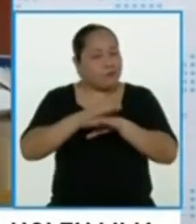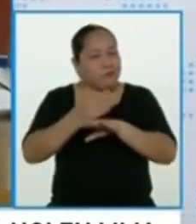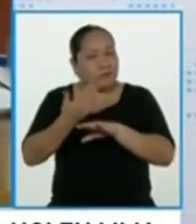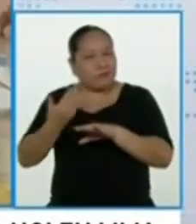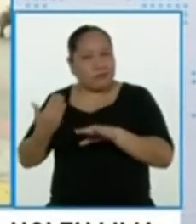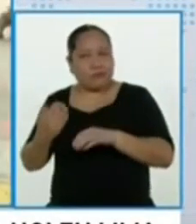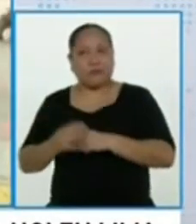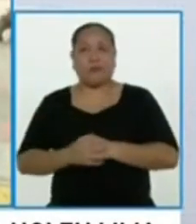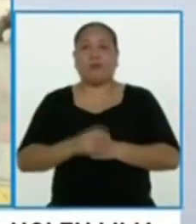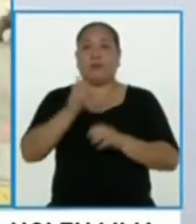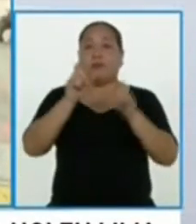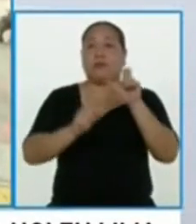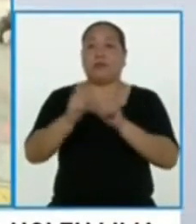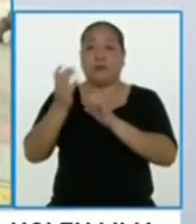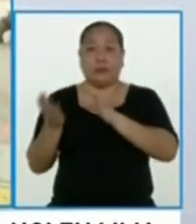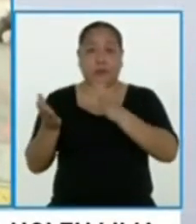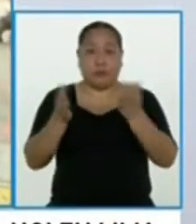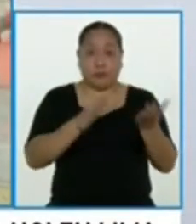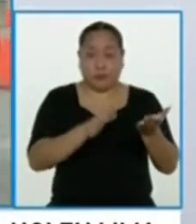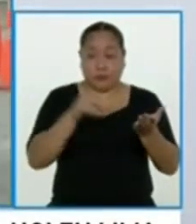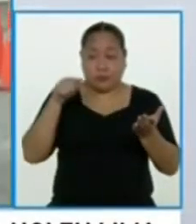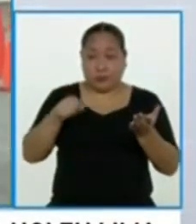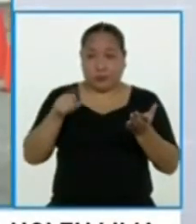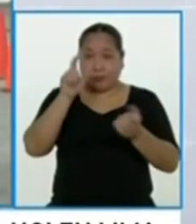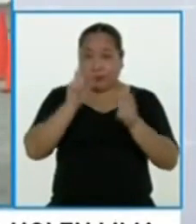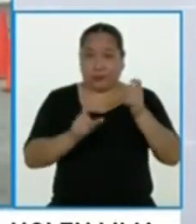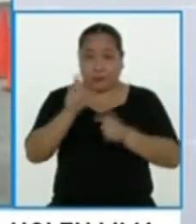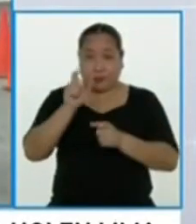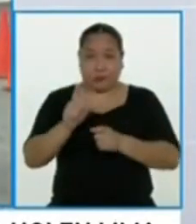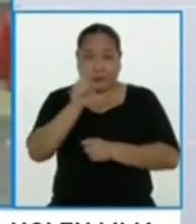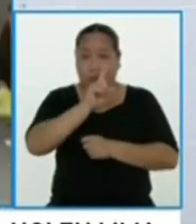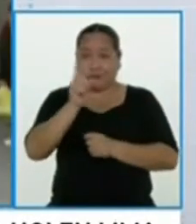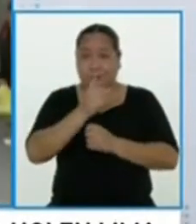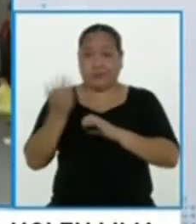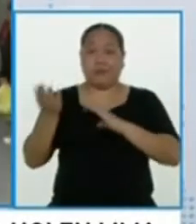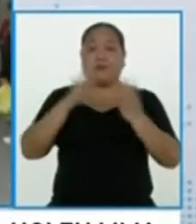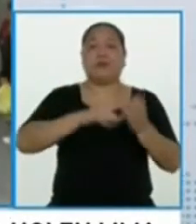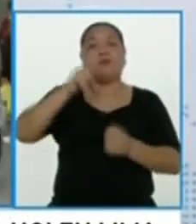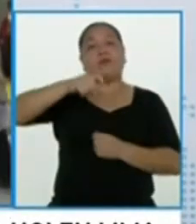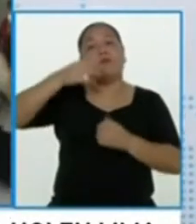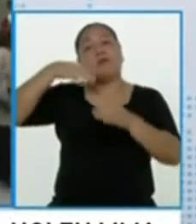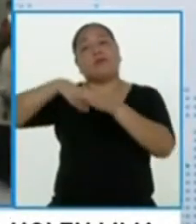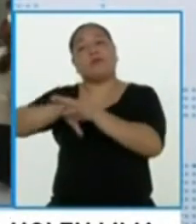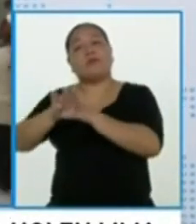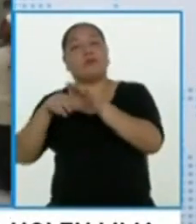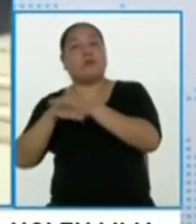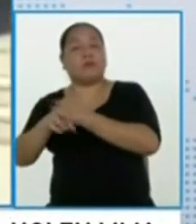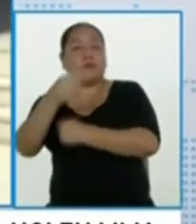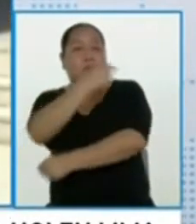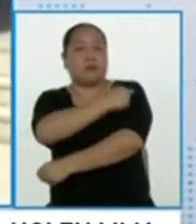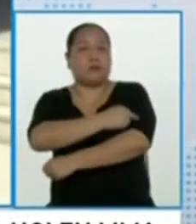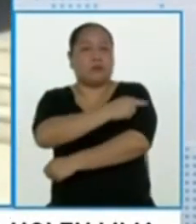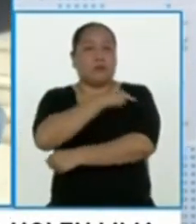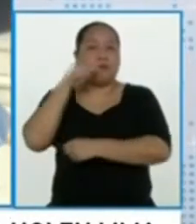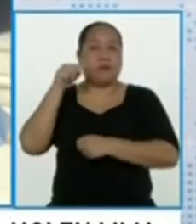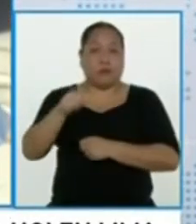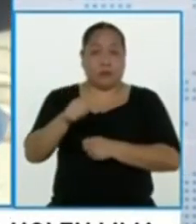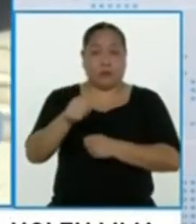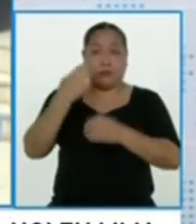Y los fallecidos, para que no fallezcan, tienen que recibir atención hospitalaria, y esa atención hospitalaria tiene que